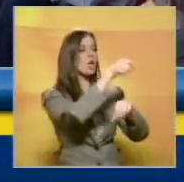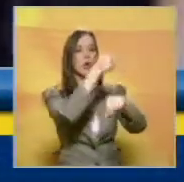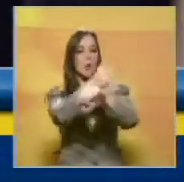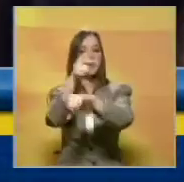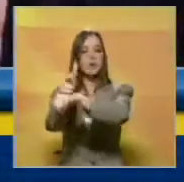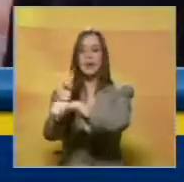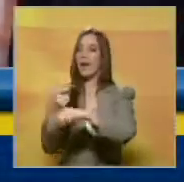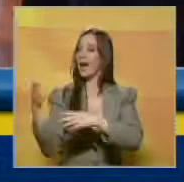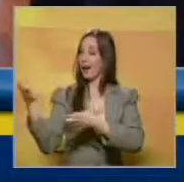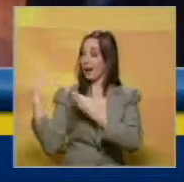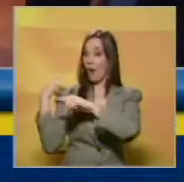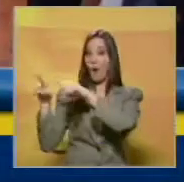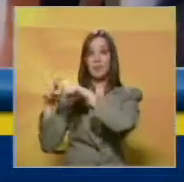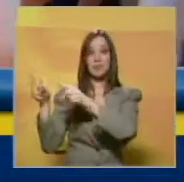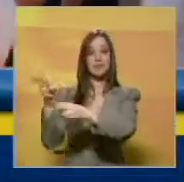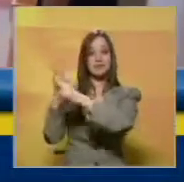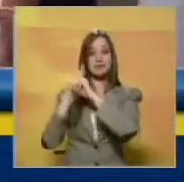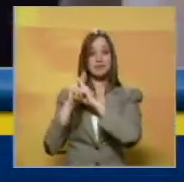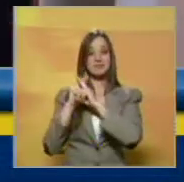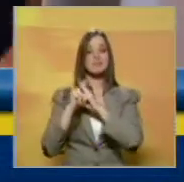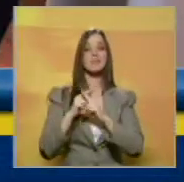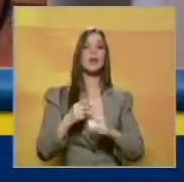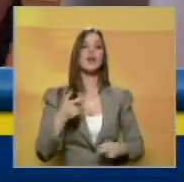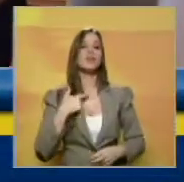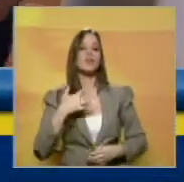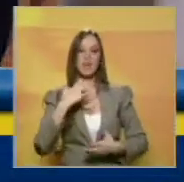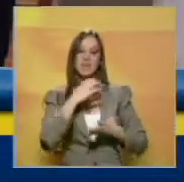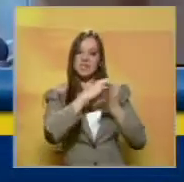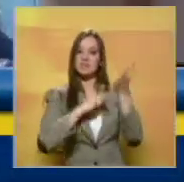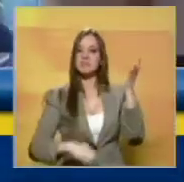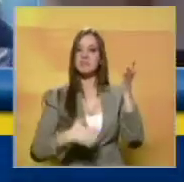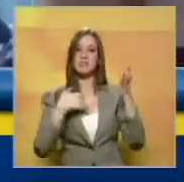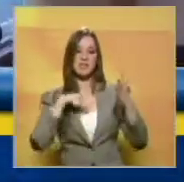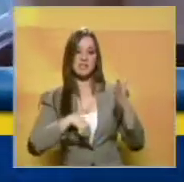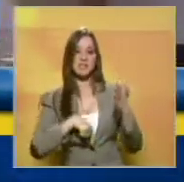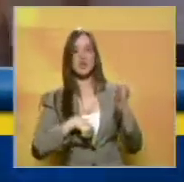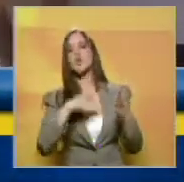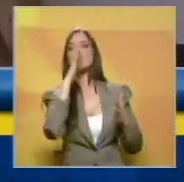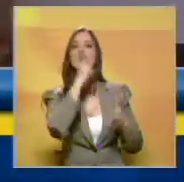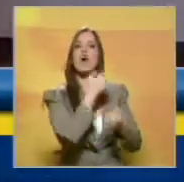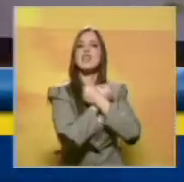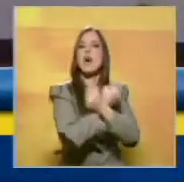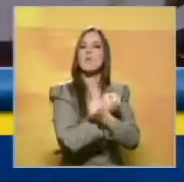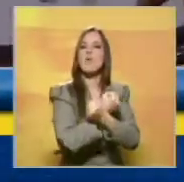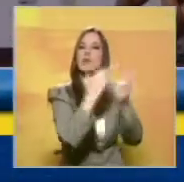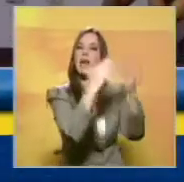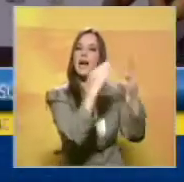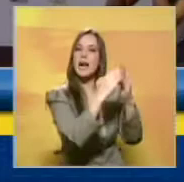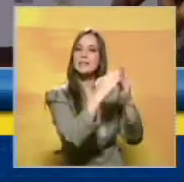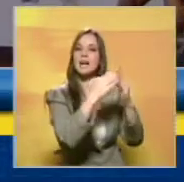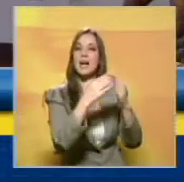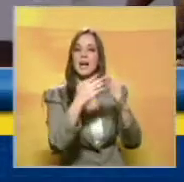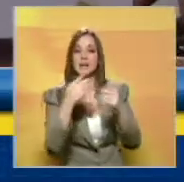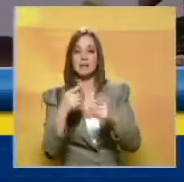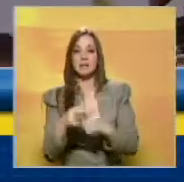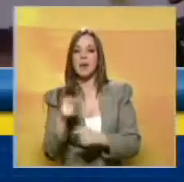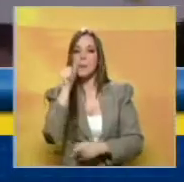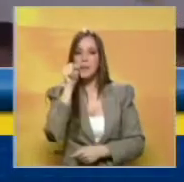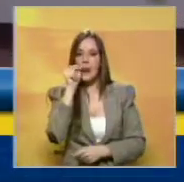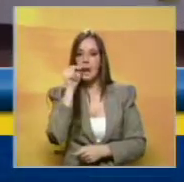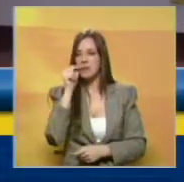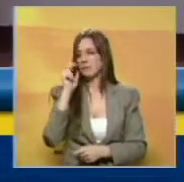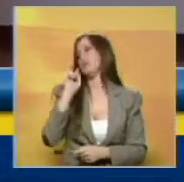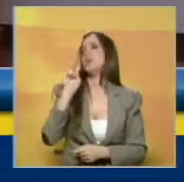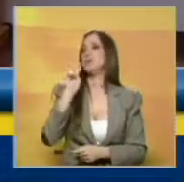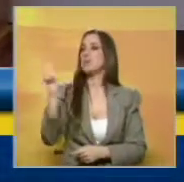su actitud busca llenar el vacío que tiene por la ausencia de afecto en casa. Mi papá, ese tipo lo veo más en televisión